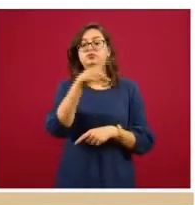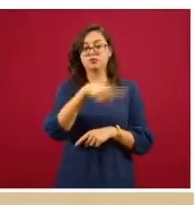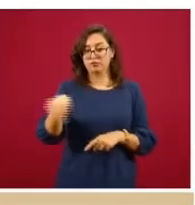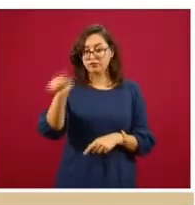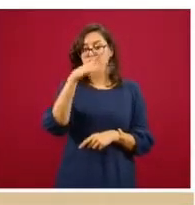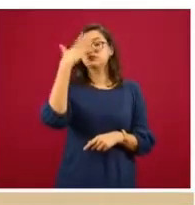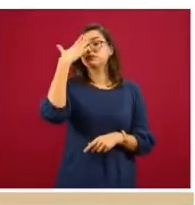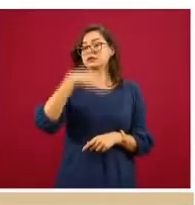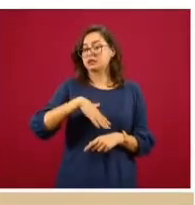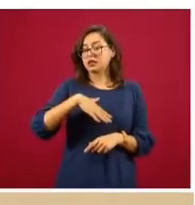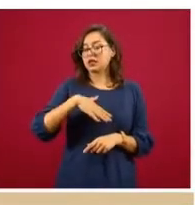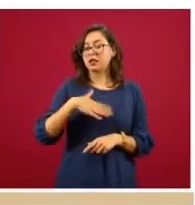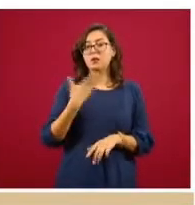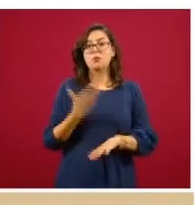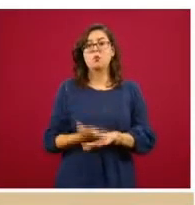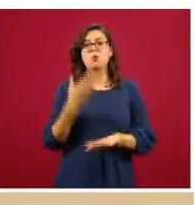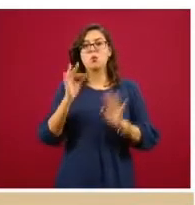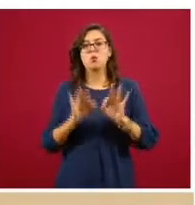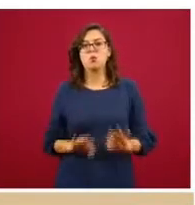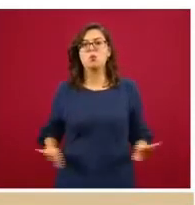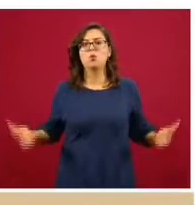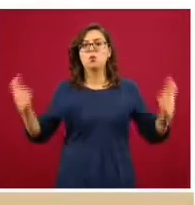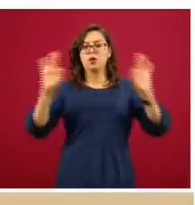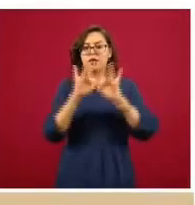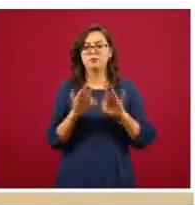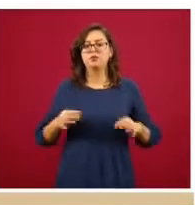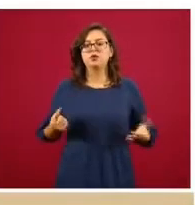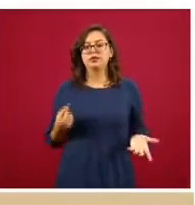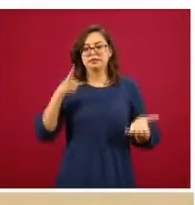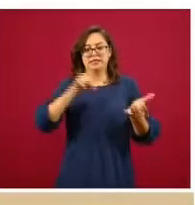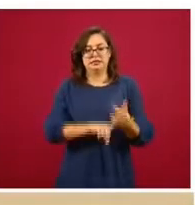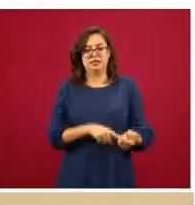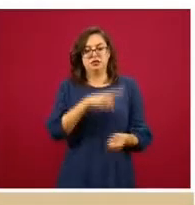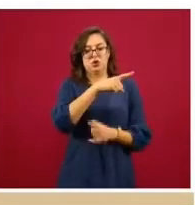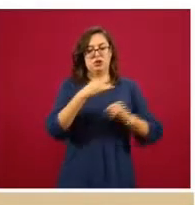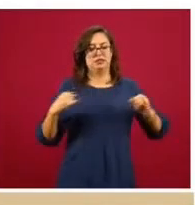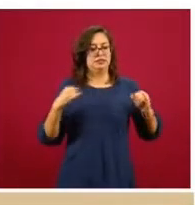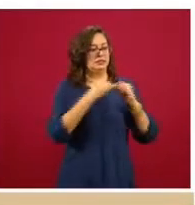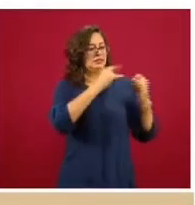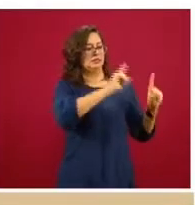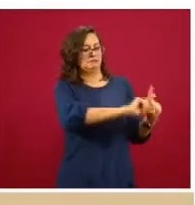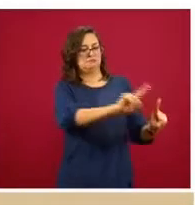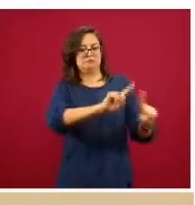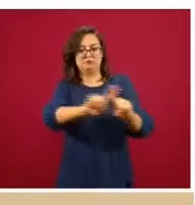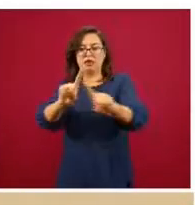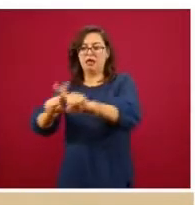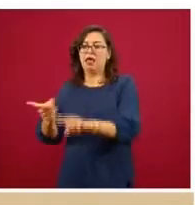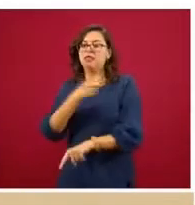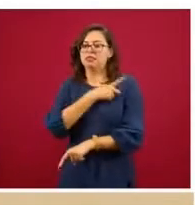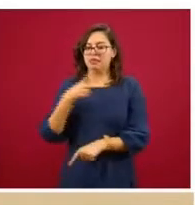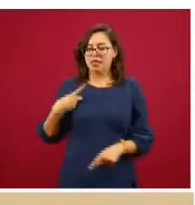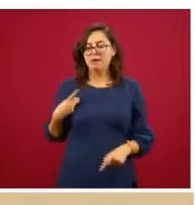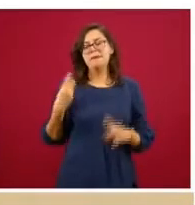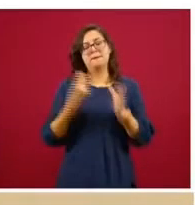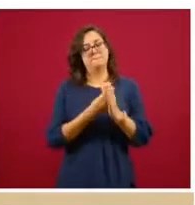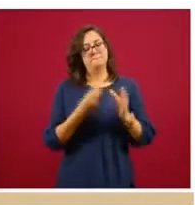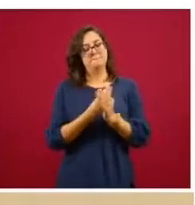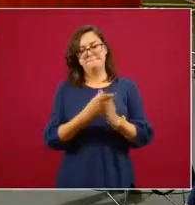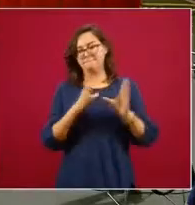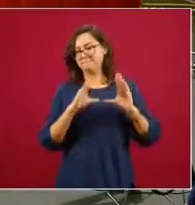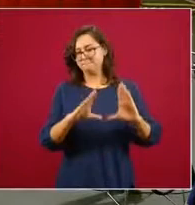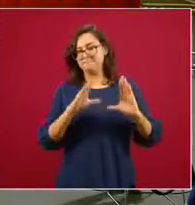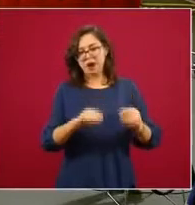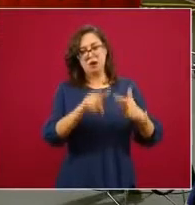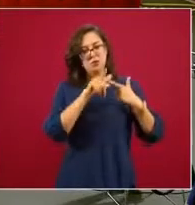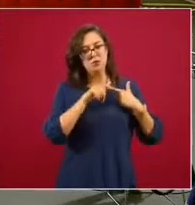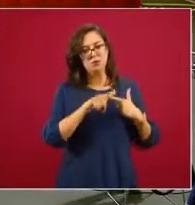los intereses primordiales de estas dependencias es que justamente la gente pueda recibir capacitación y pueda